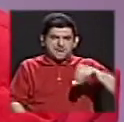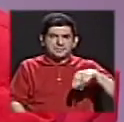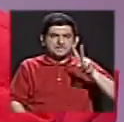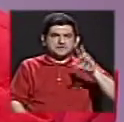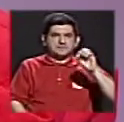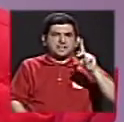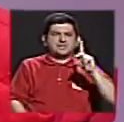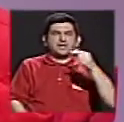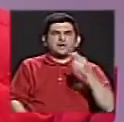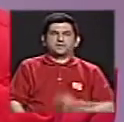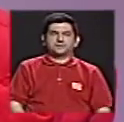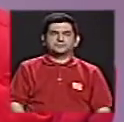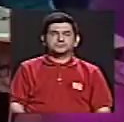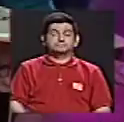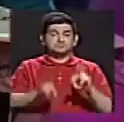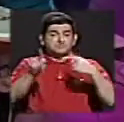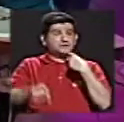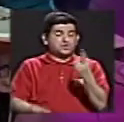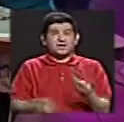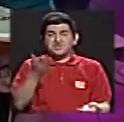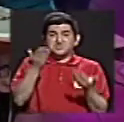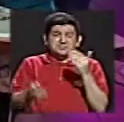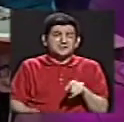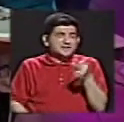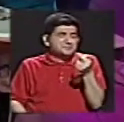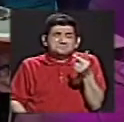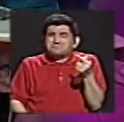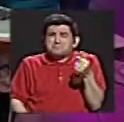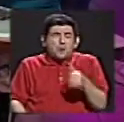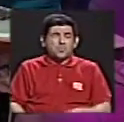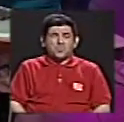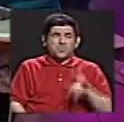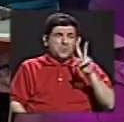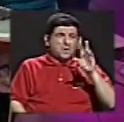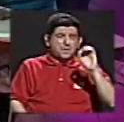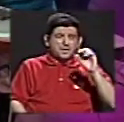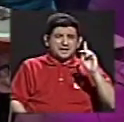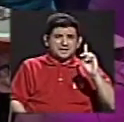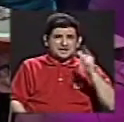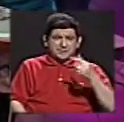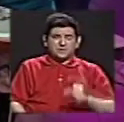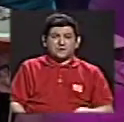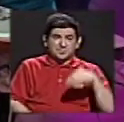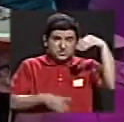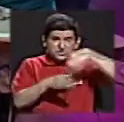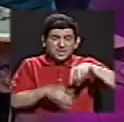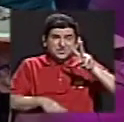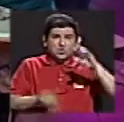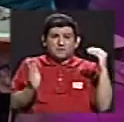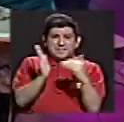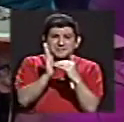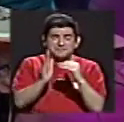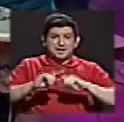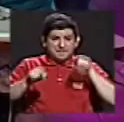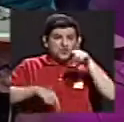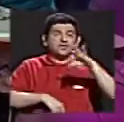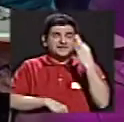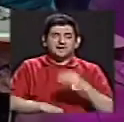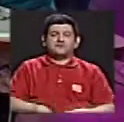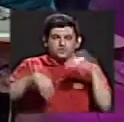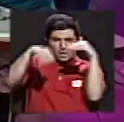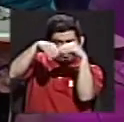20 kilos. Entonces, alguien puede decir, puede ser una cantidad ridícula, ¿verdad? 20 kilos para un contenedor de 20.000. Pero se logra de esa manera.